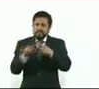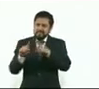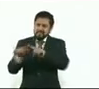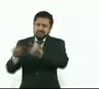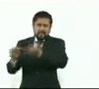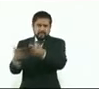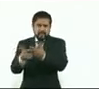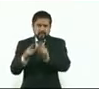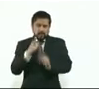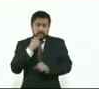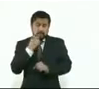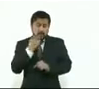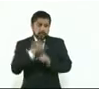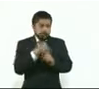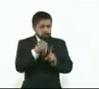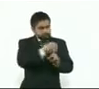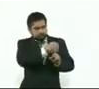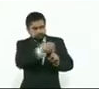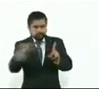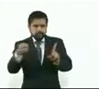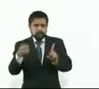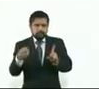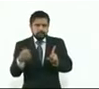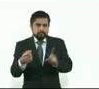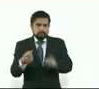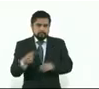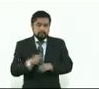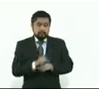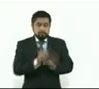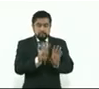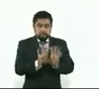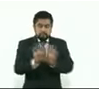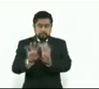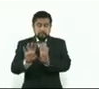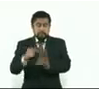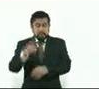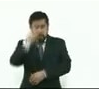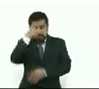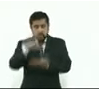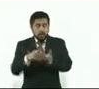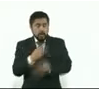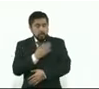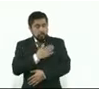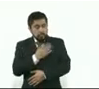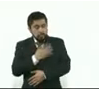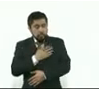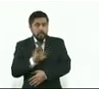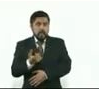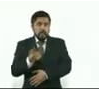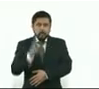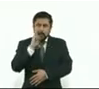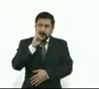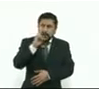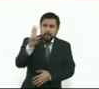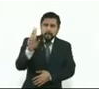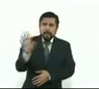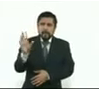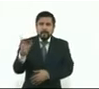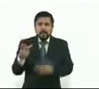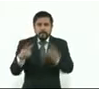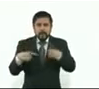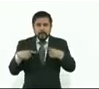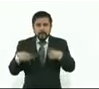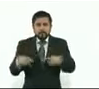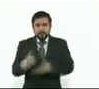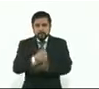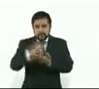fue muy bueno el desfile, creo que a la ciudadanía le gustó y lo vamos a seguir repitiendo cada año. Ya